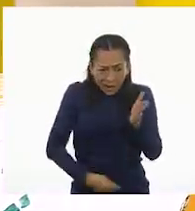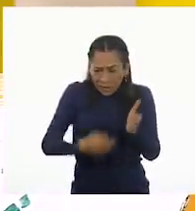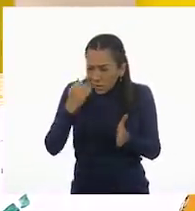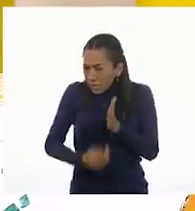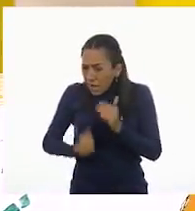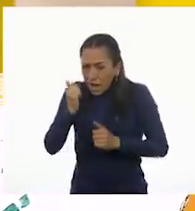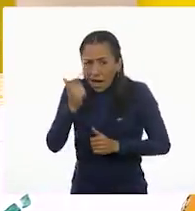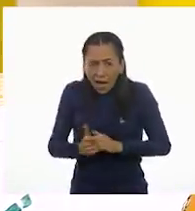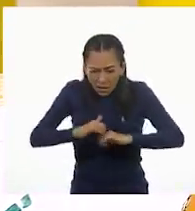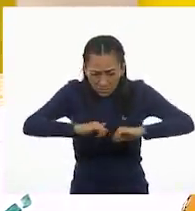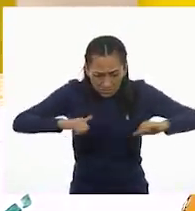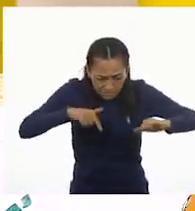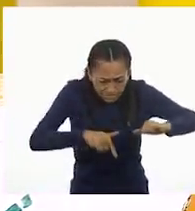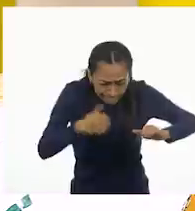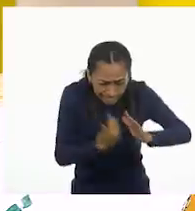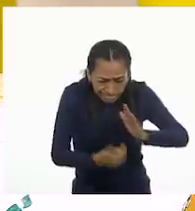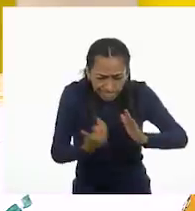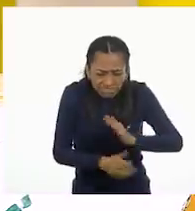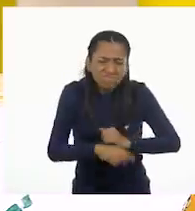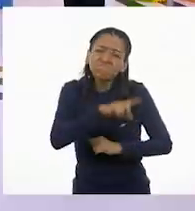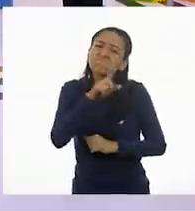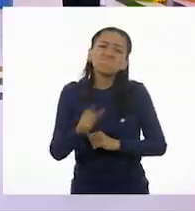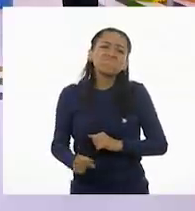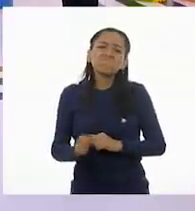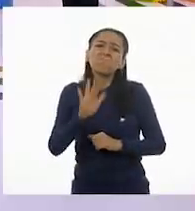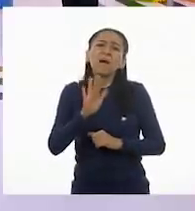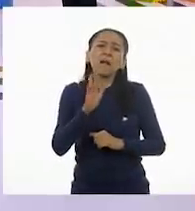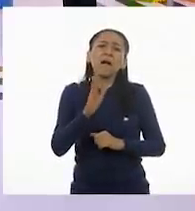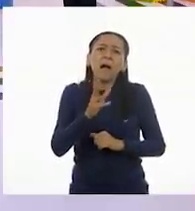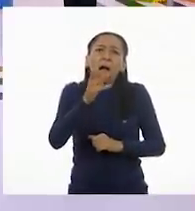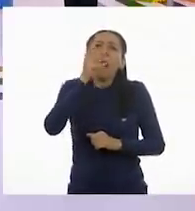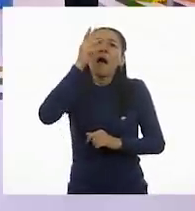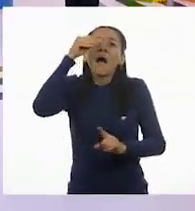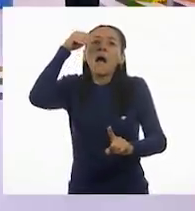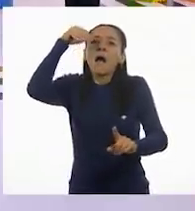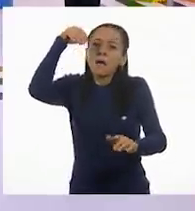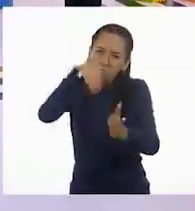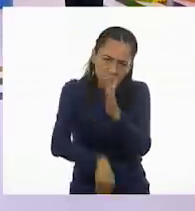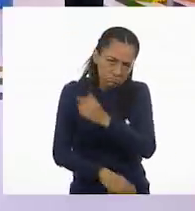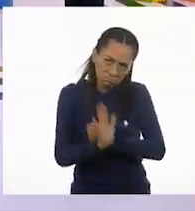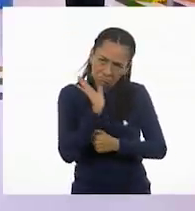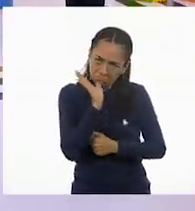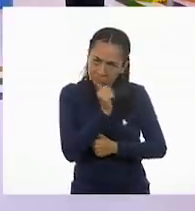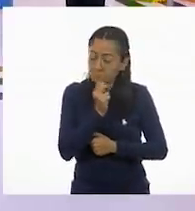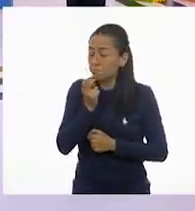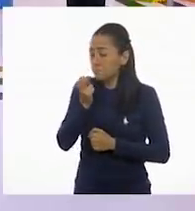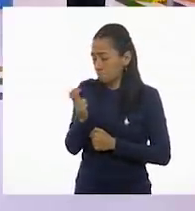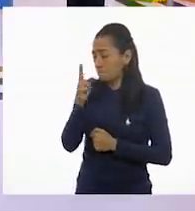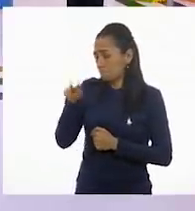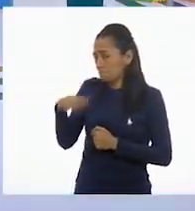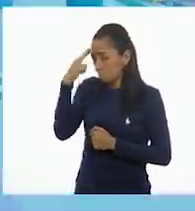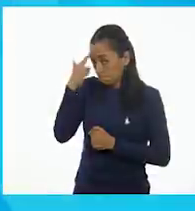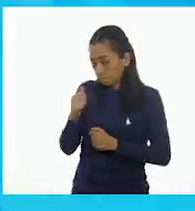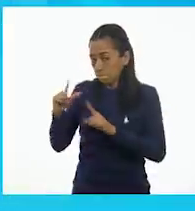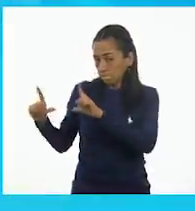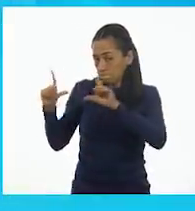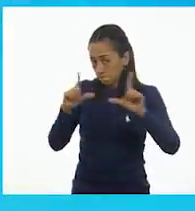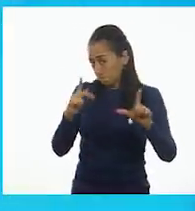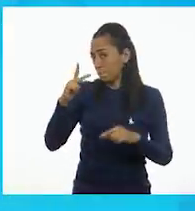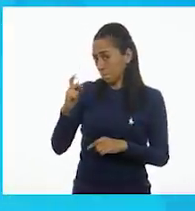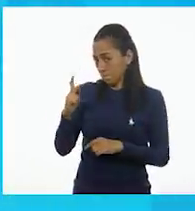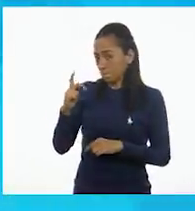en mi mochila. Por cierto, supuesto. Panchito. Excelente, Panchito. Veamos otra imagen más, Pepe. Sí. Decidir